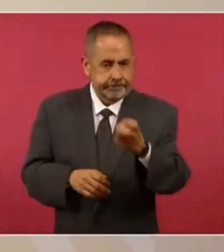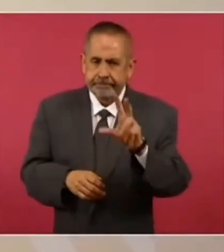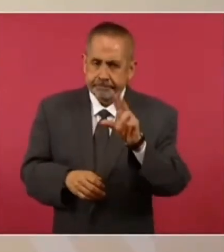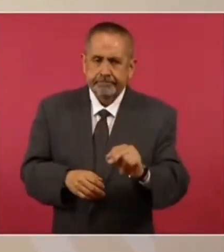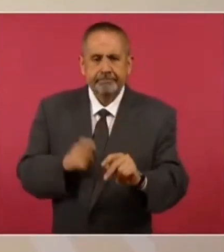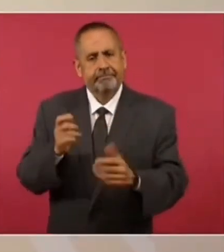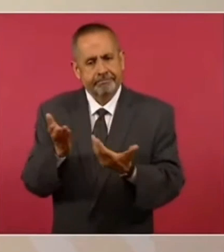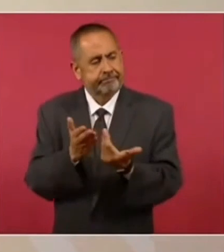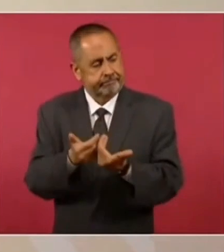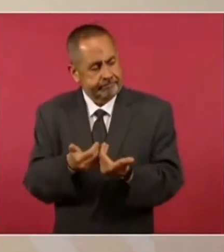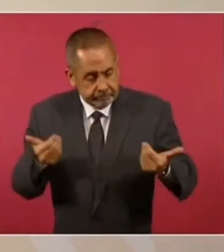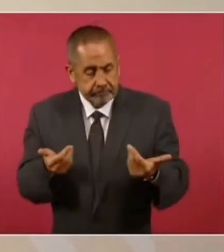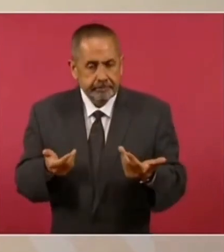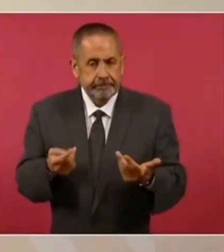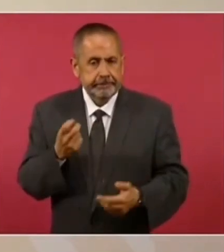gobiernen.